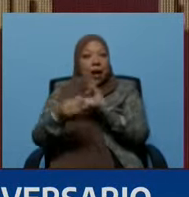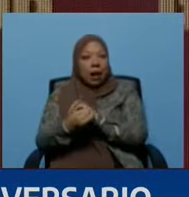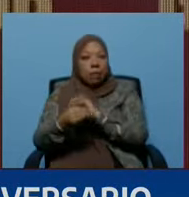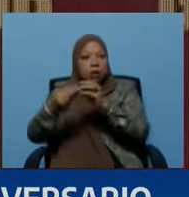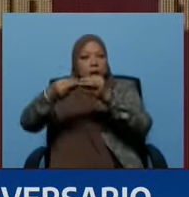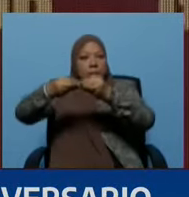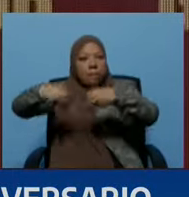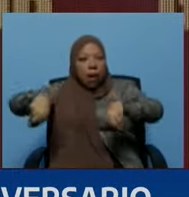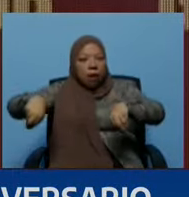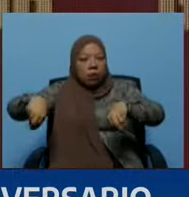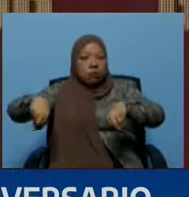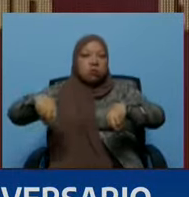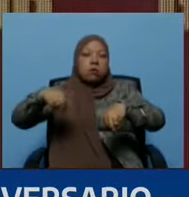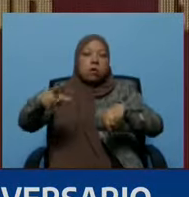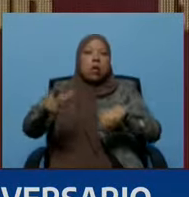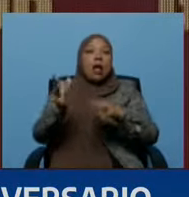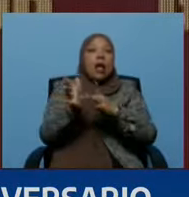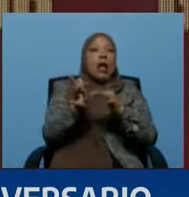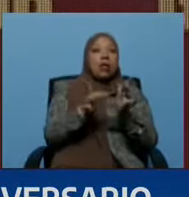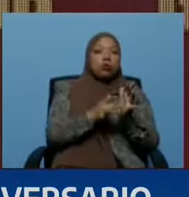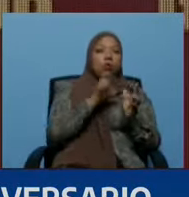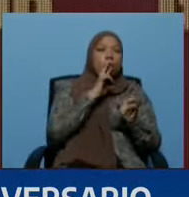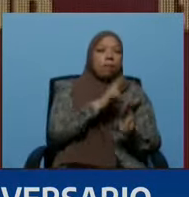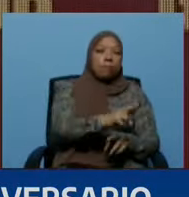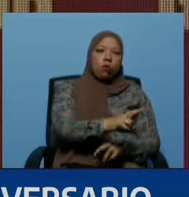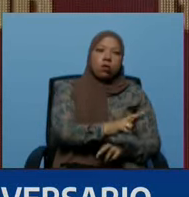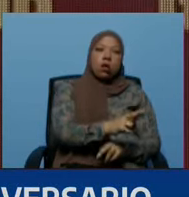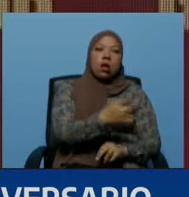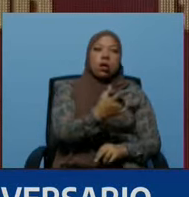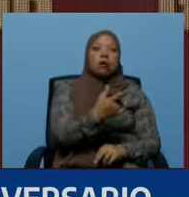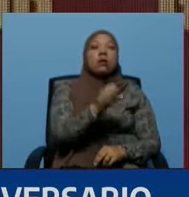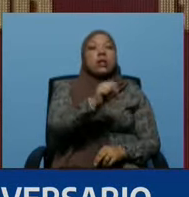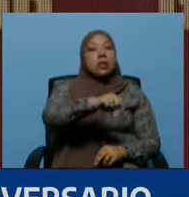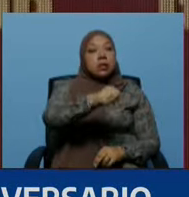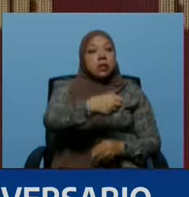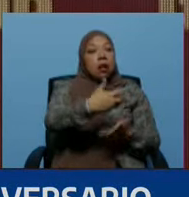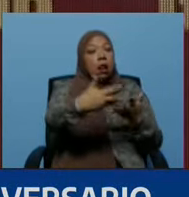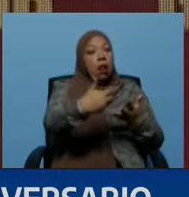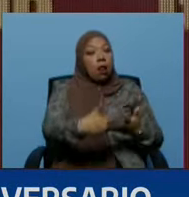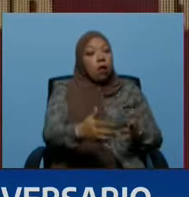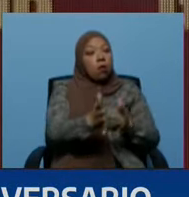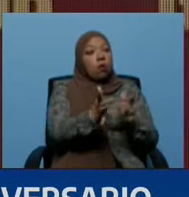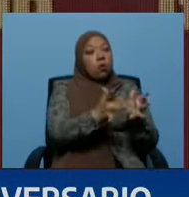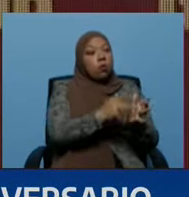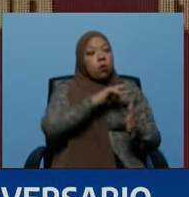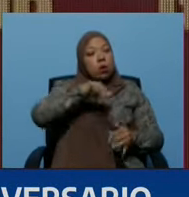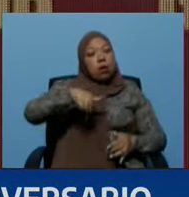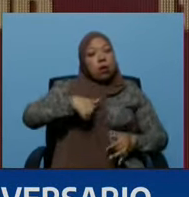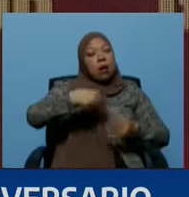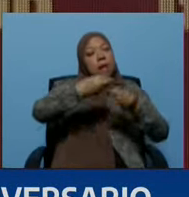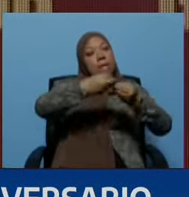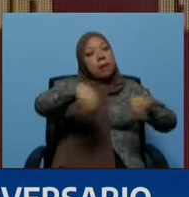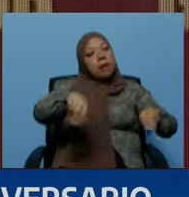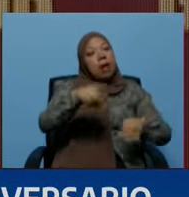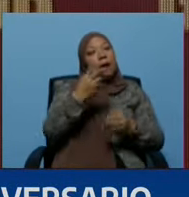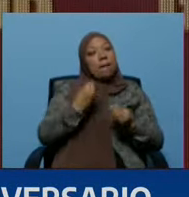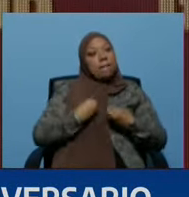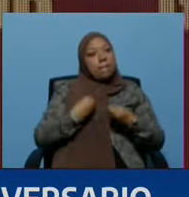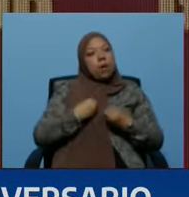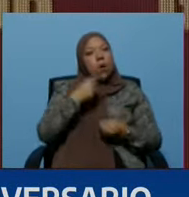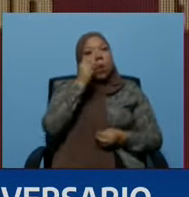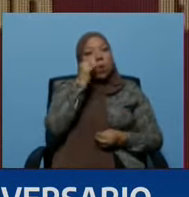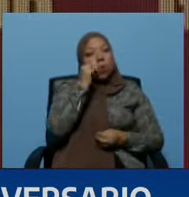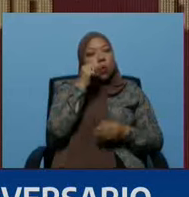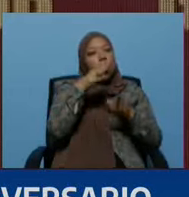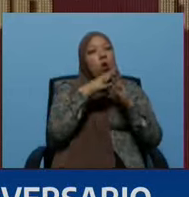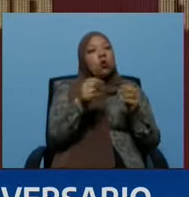Él respondió y dijo, Jesús, escrito está, no solo de pan vivirá el hombre, sino